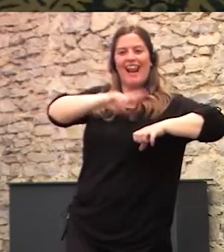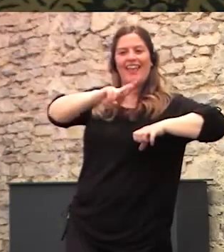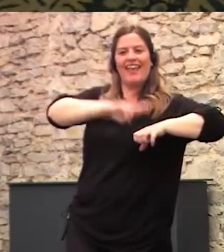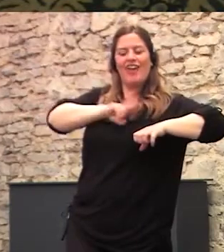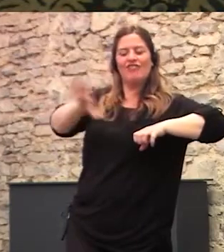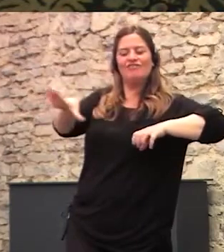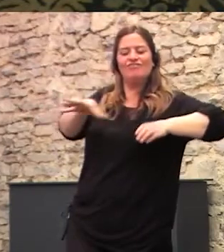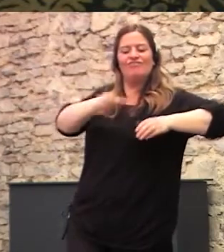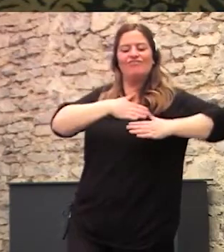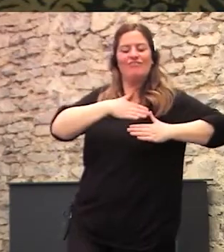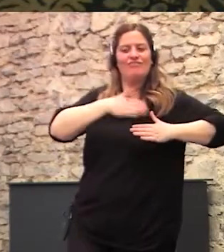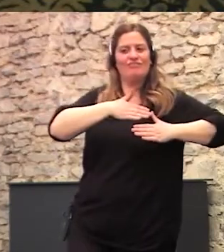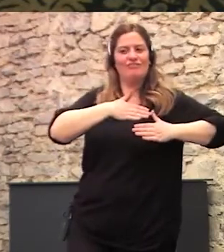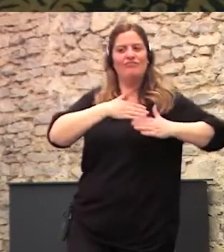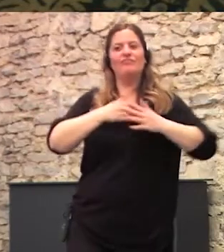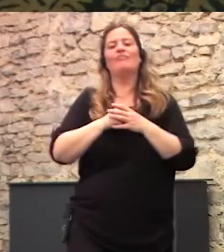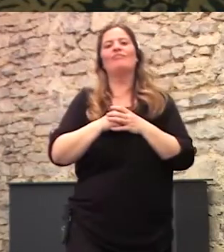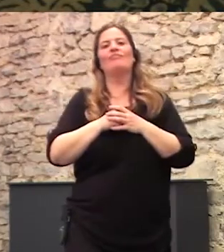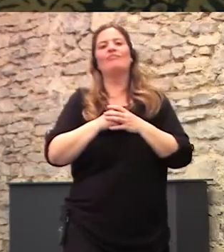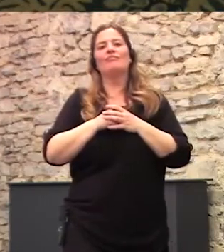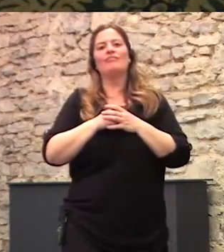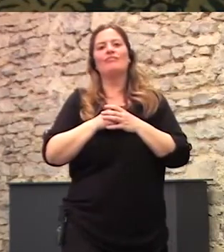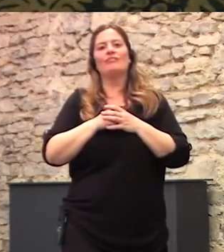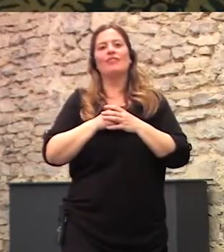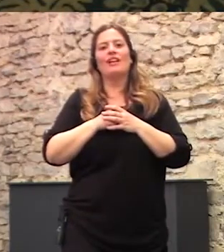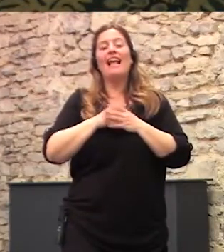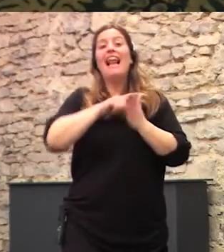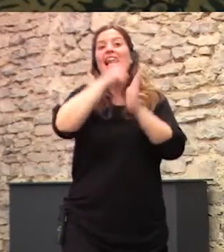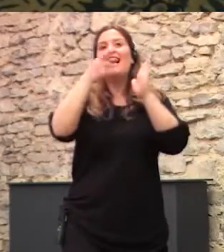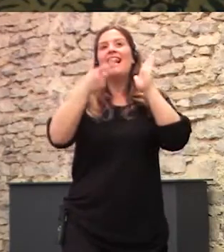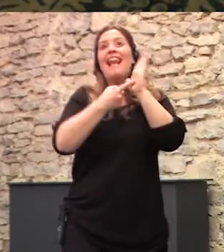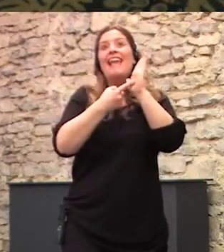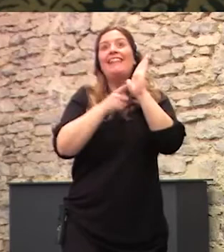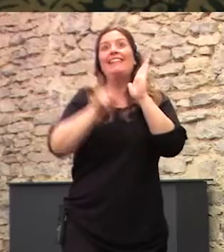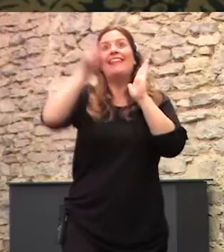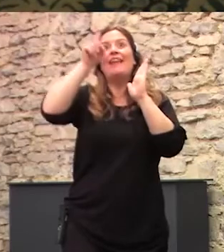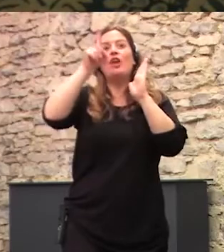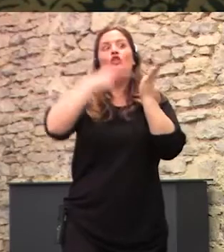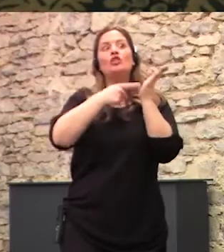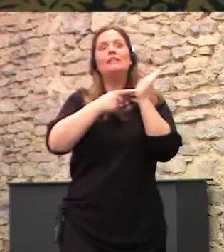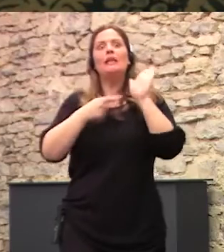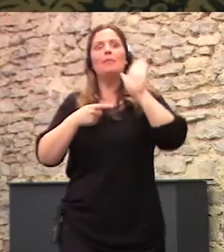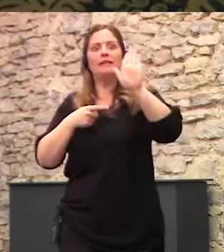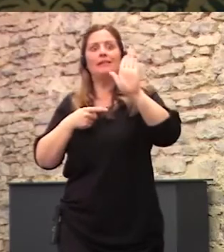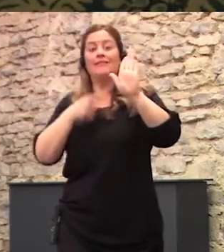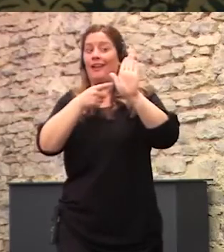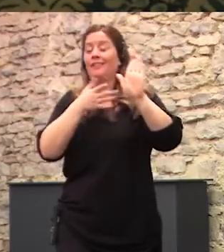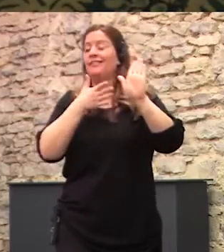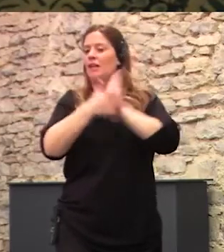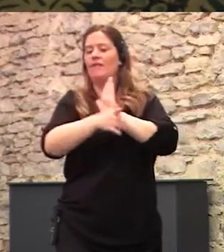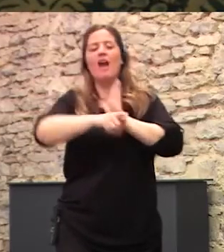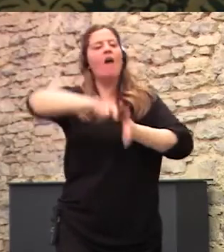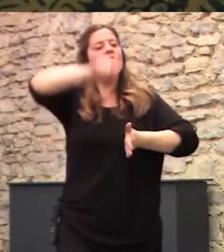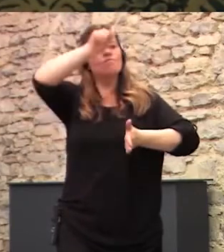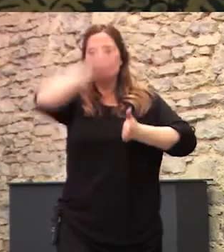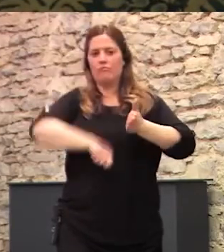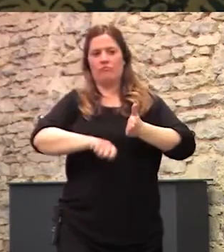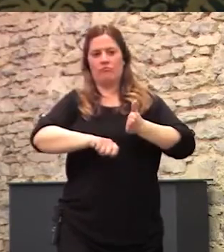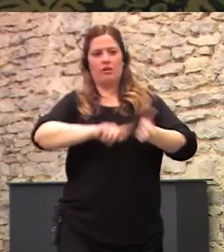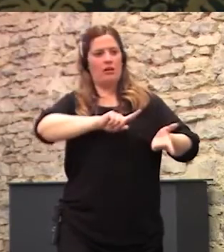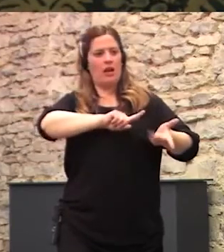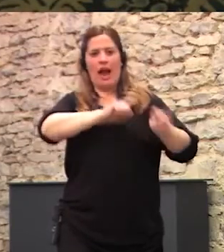Bien, aquello que es presentado como ley de Dios, por lo tanto inamovible, es el resultado de